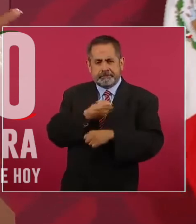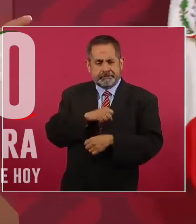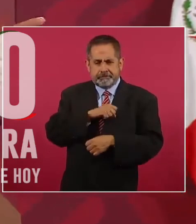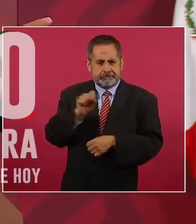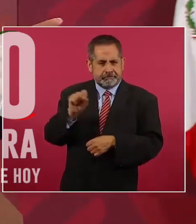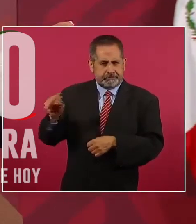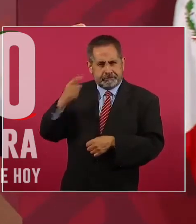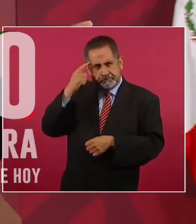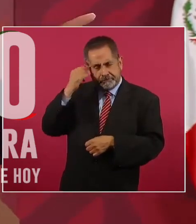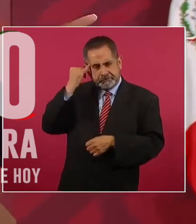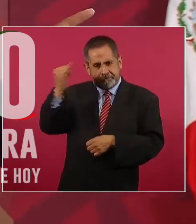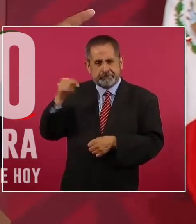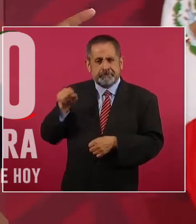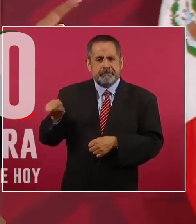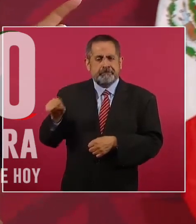de que